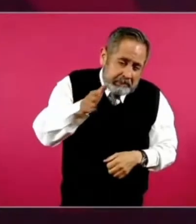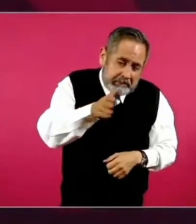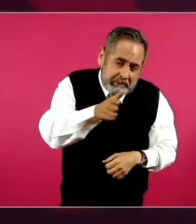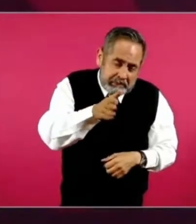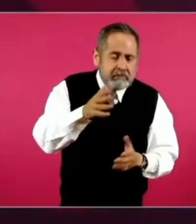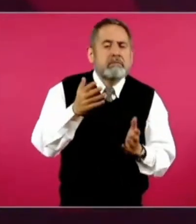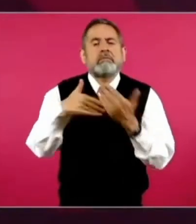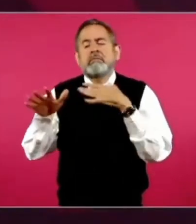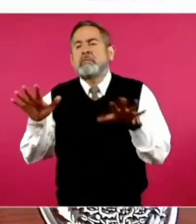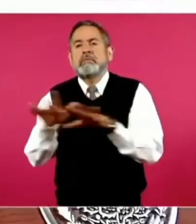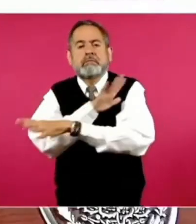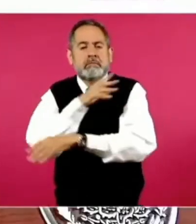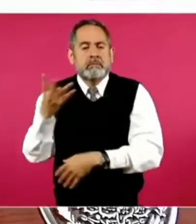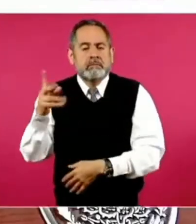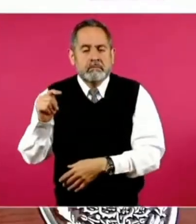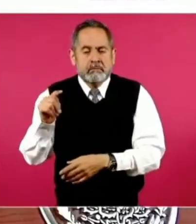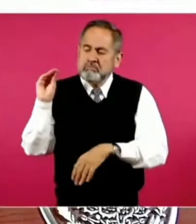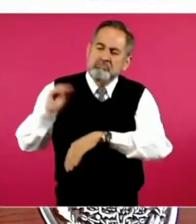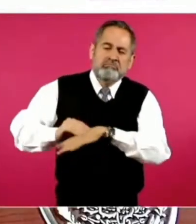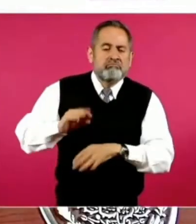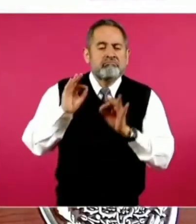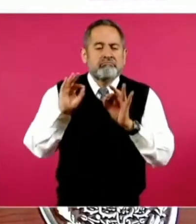la transformación.